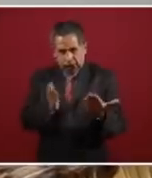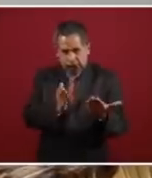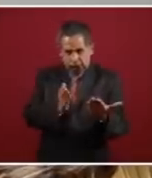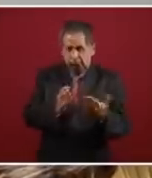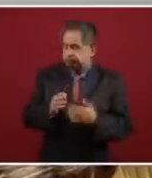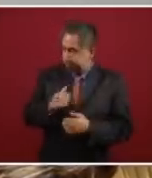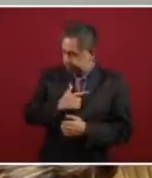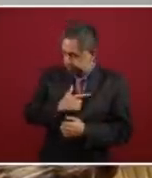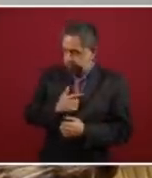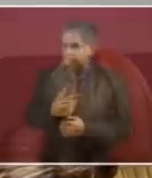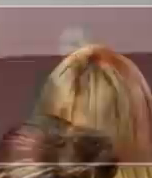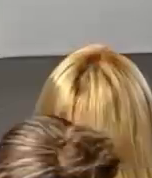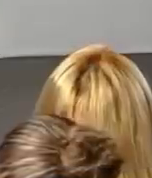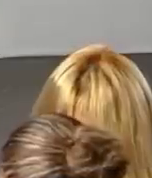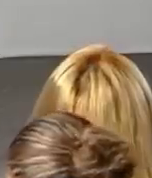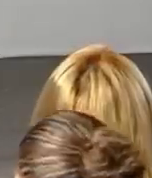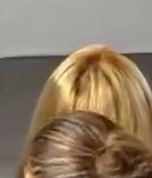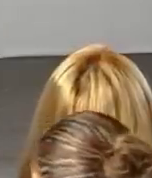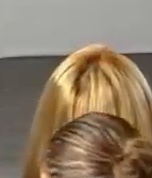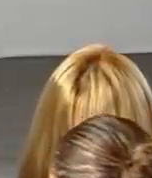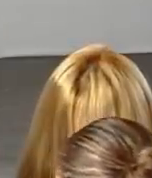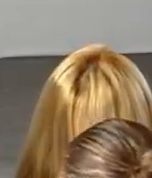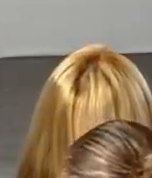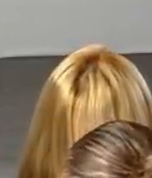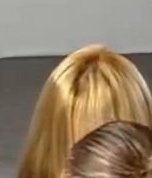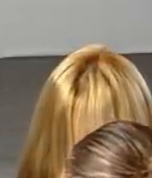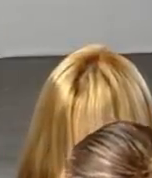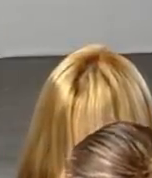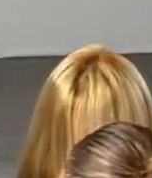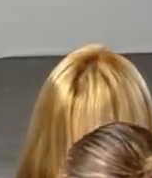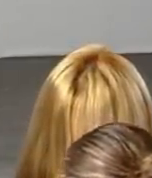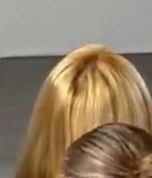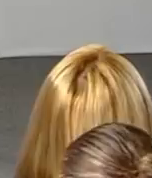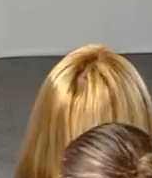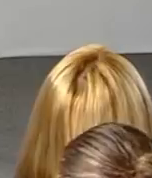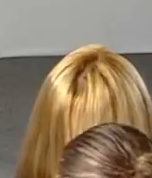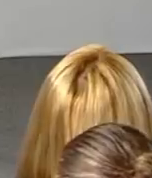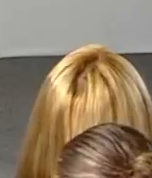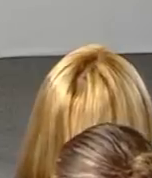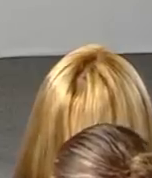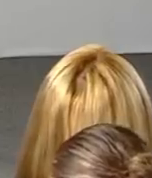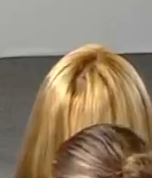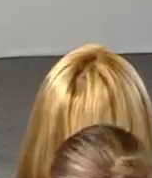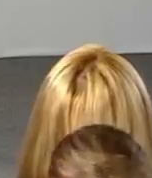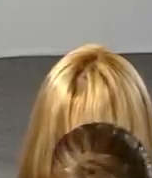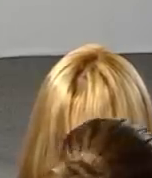que sí. Dos, trabajan para